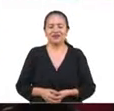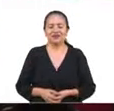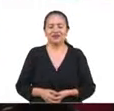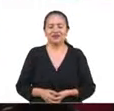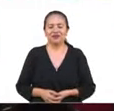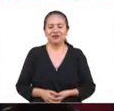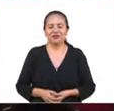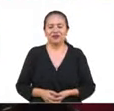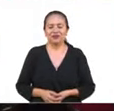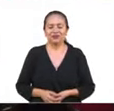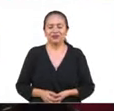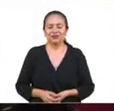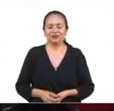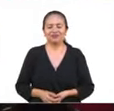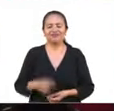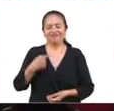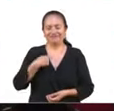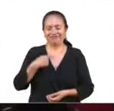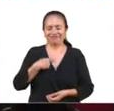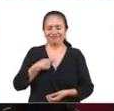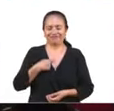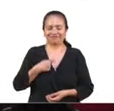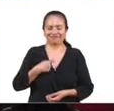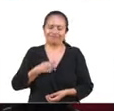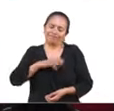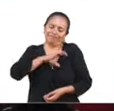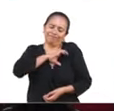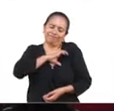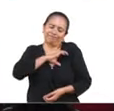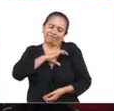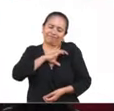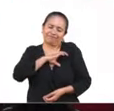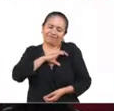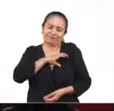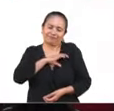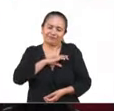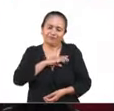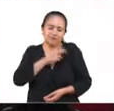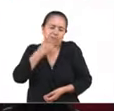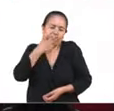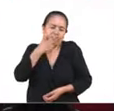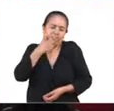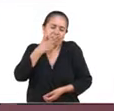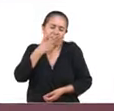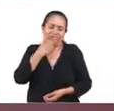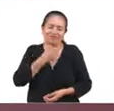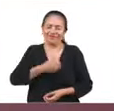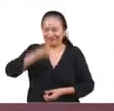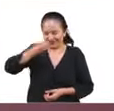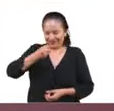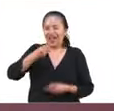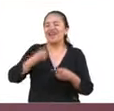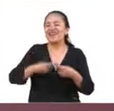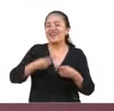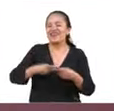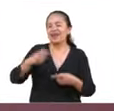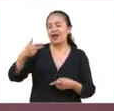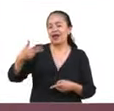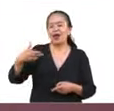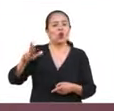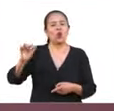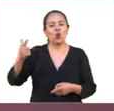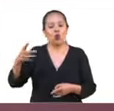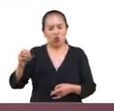Saludo con mucho cariño y mucho afecto a mi compañero Raúl Paulín, que es el subsecretario de